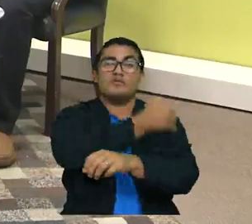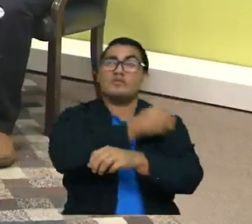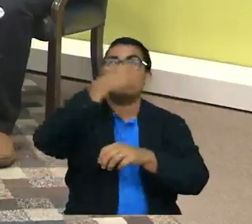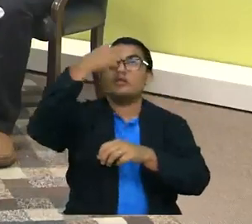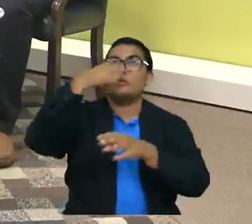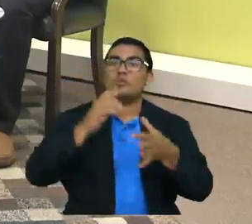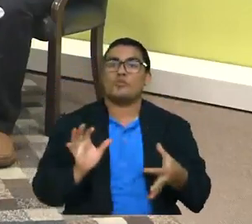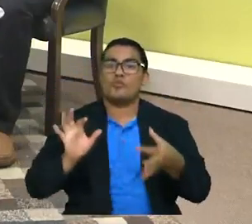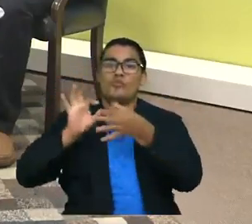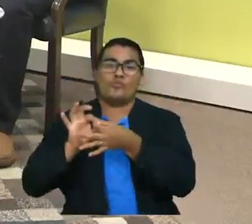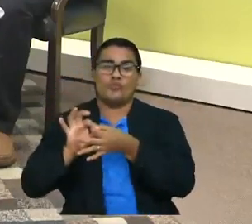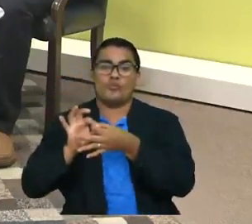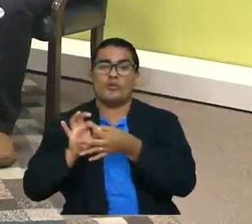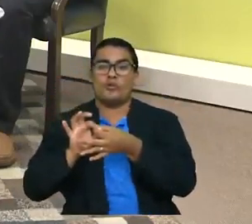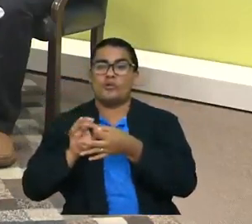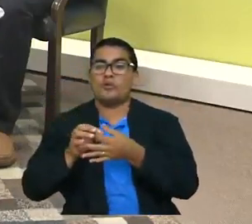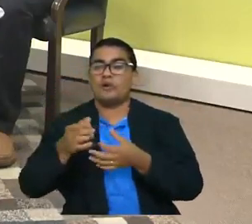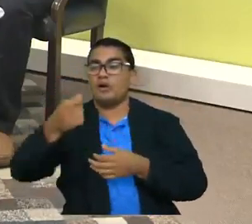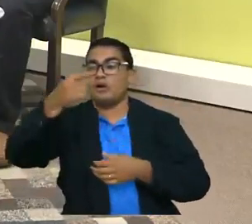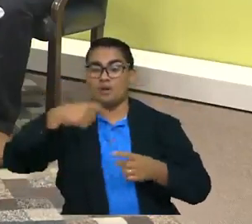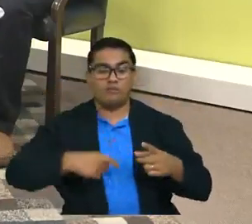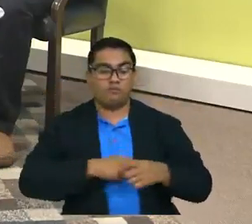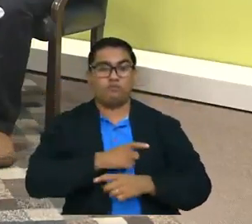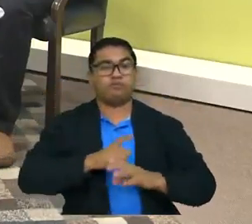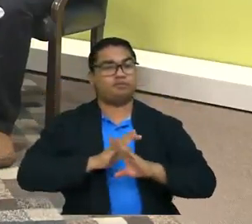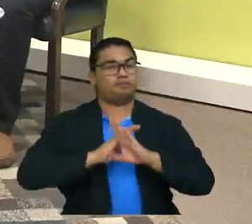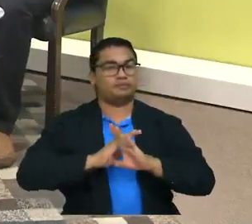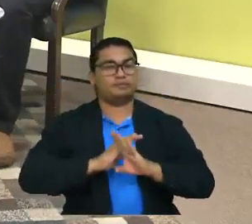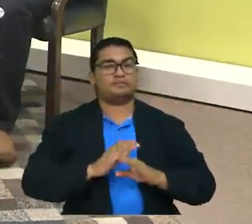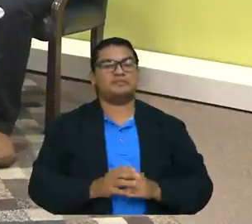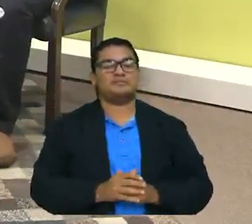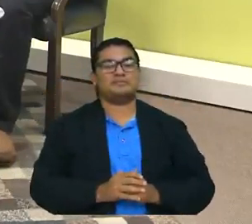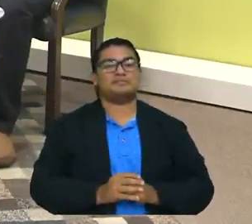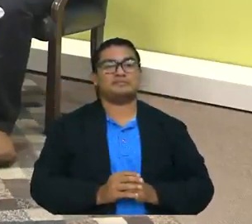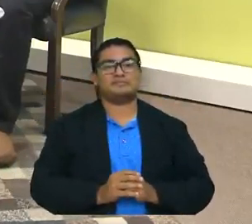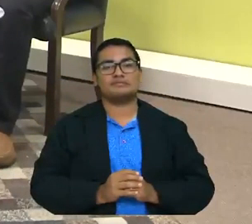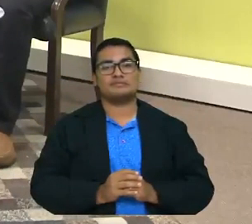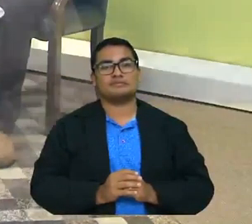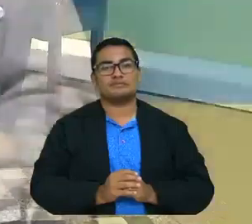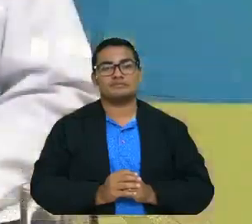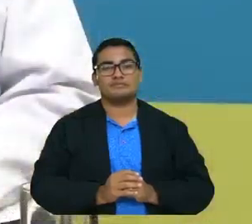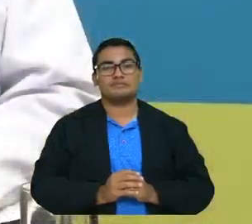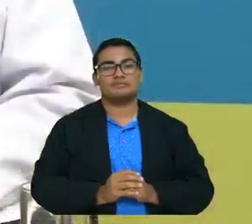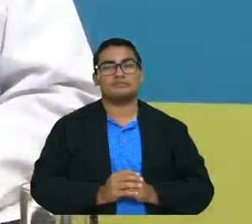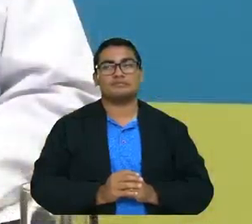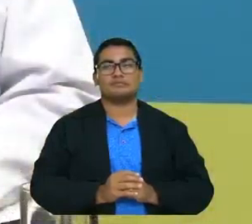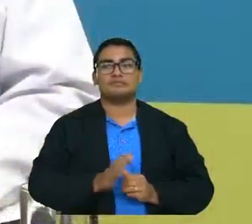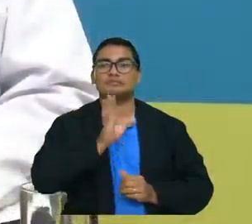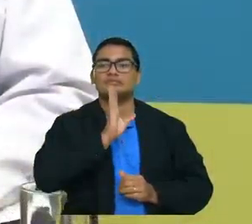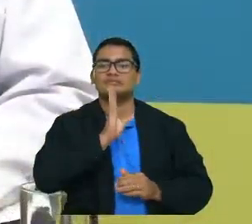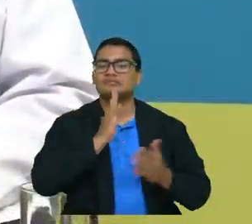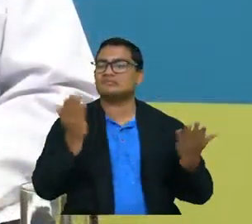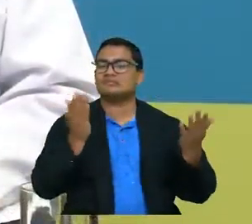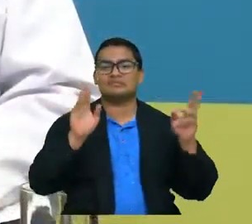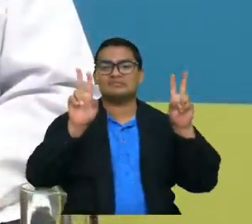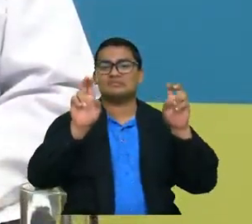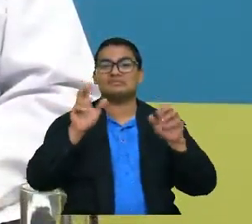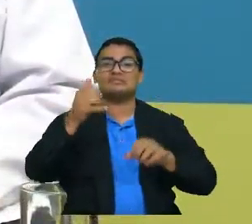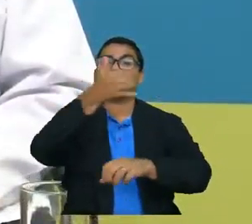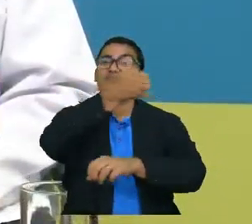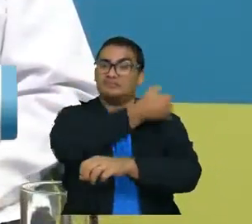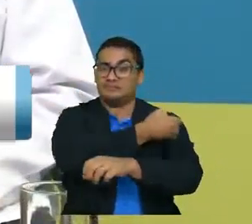esta jornada de o esta aplicación de desparasitante? Bueno, cuando nosotros hablamos de vacuna, tenemos que